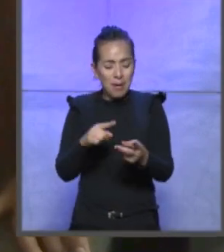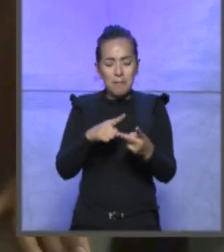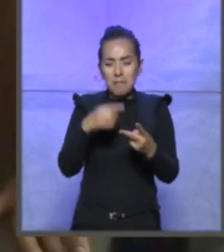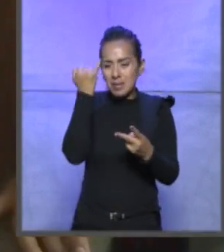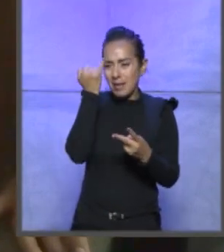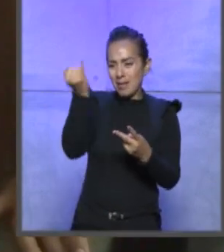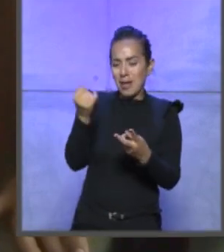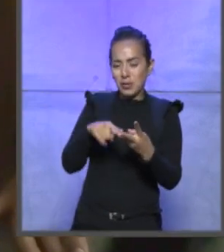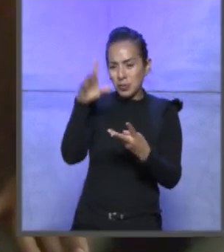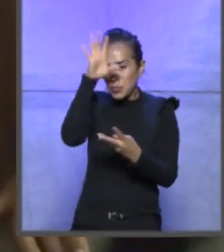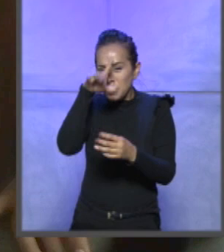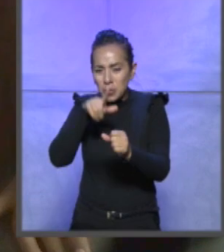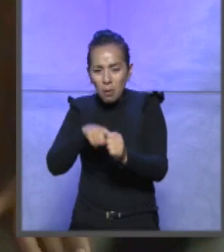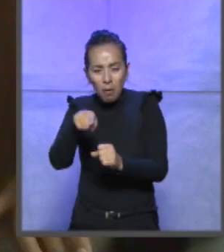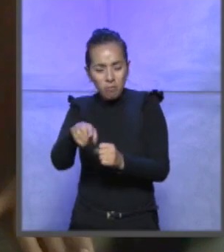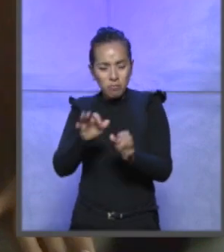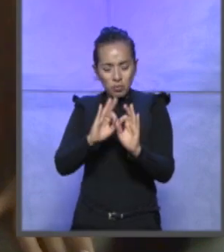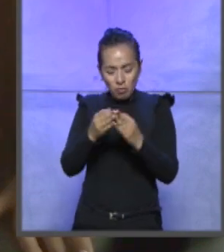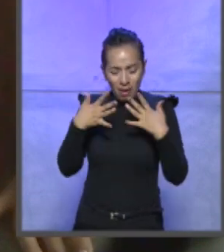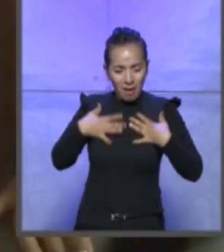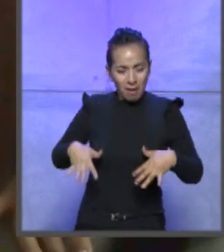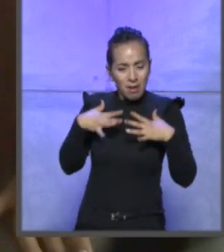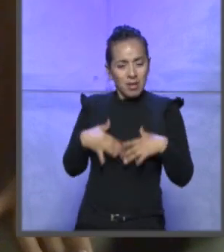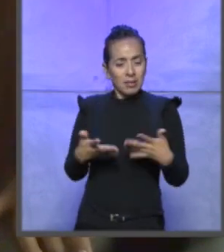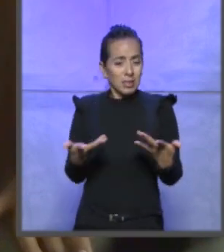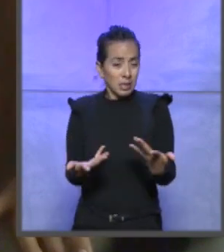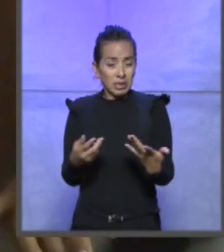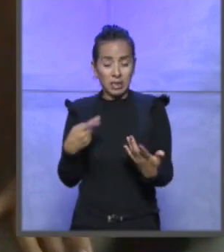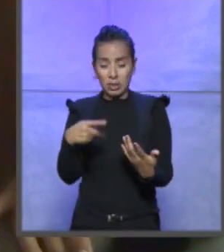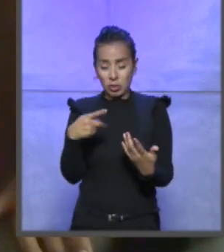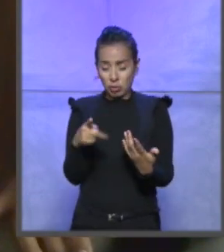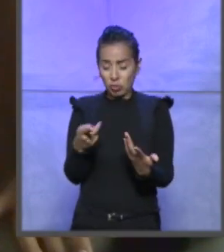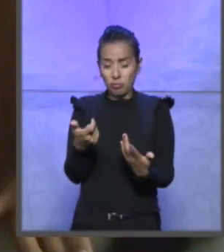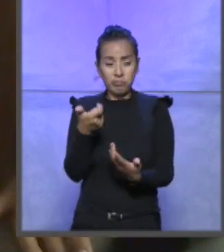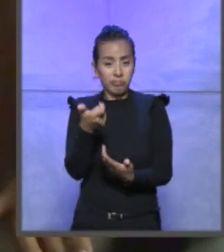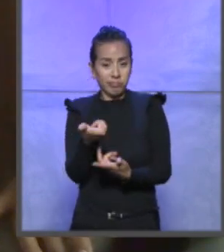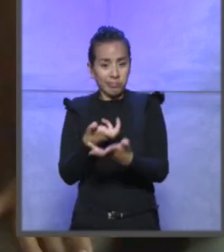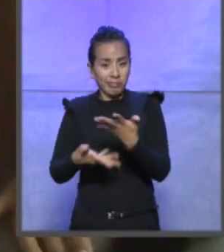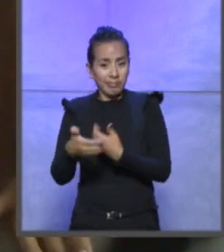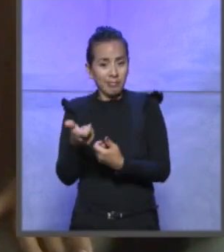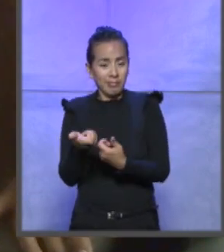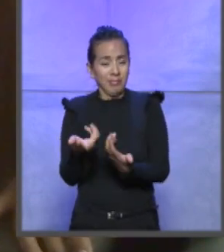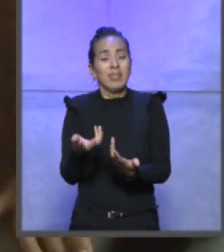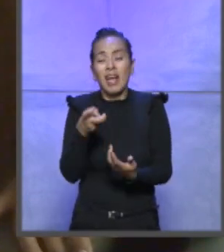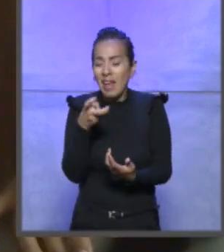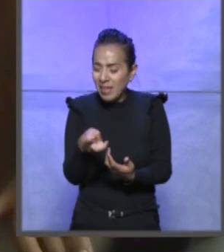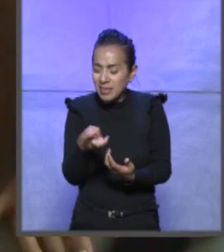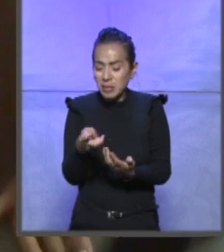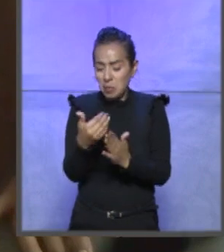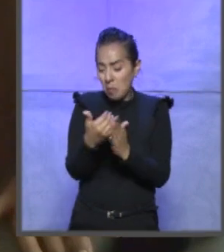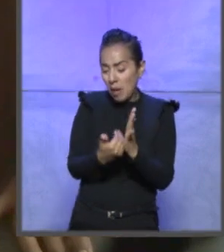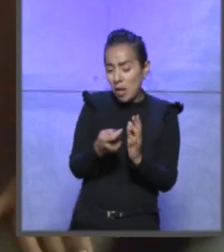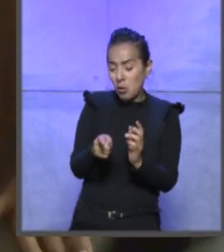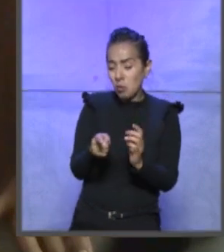sus ideas, de sus creencias, de su forma de vestir, de su cuestión socioeconómica y todos estos